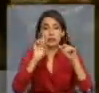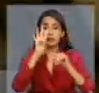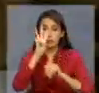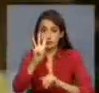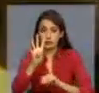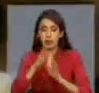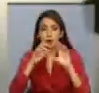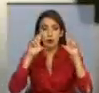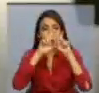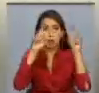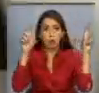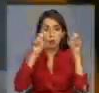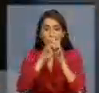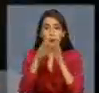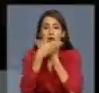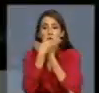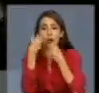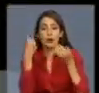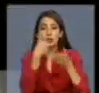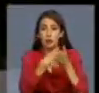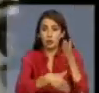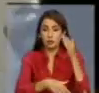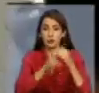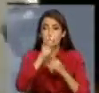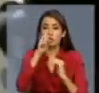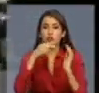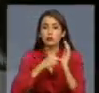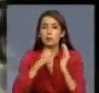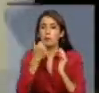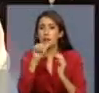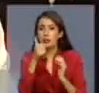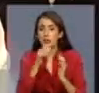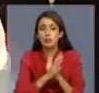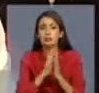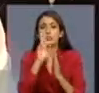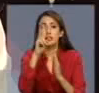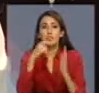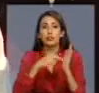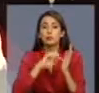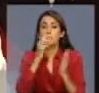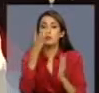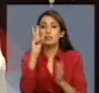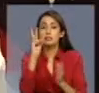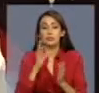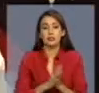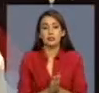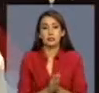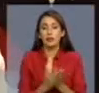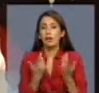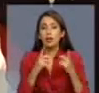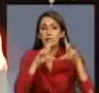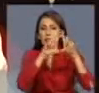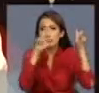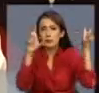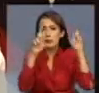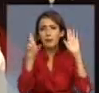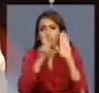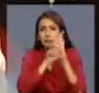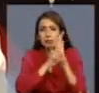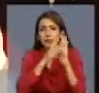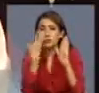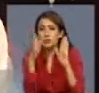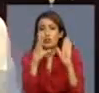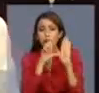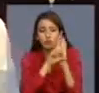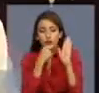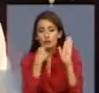emitieron facturas falsas entre los años 2010 y 2016. Son constituidas de forma ilegal, y